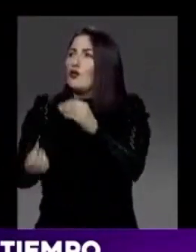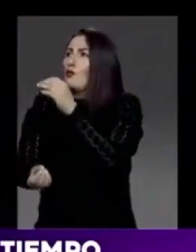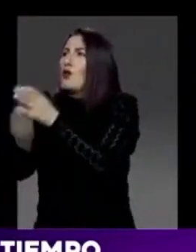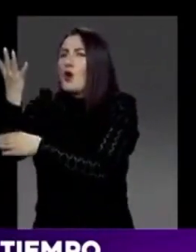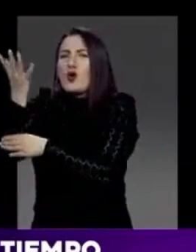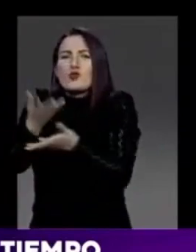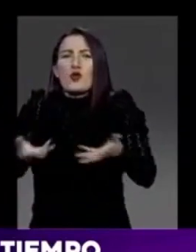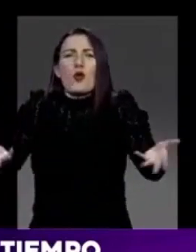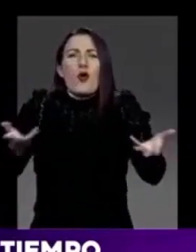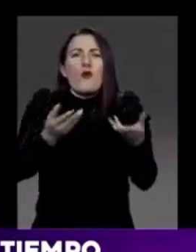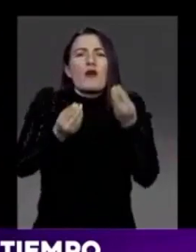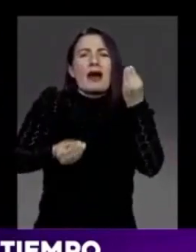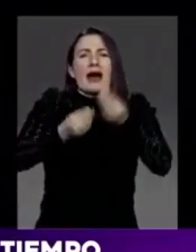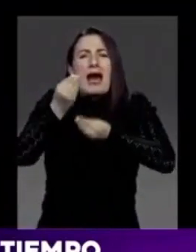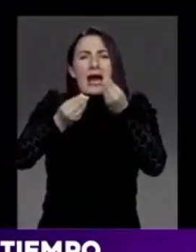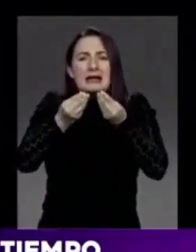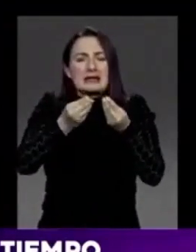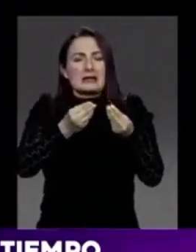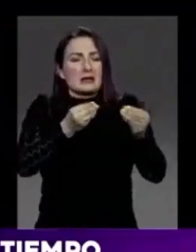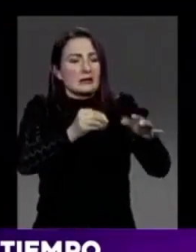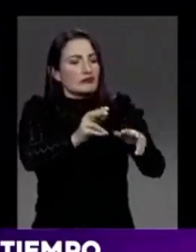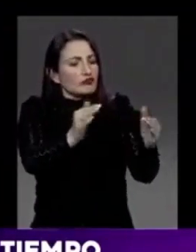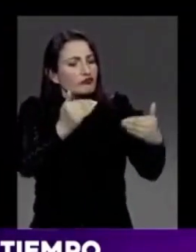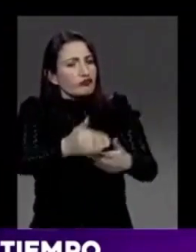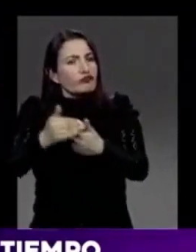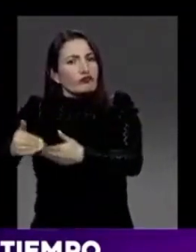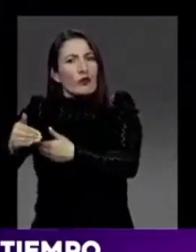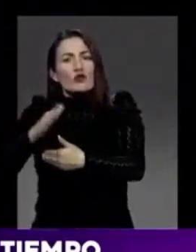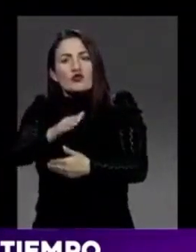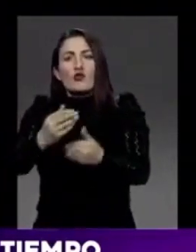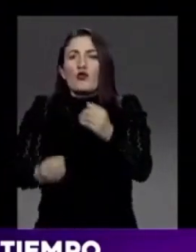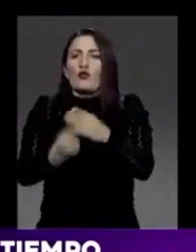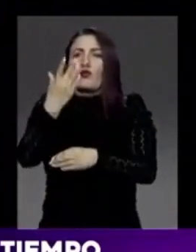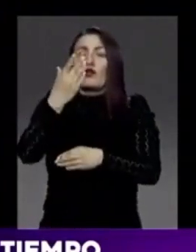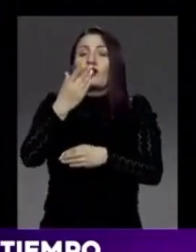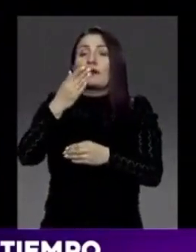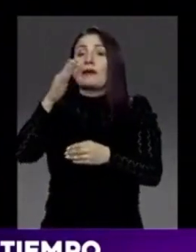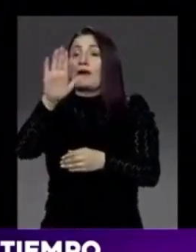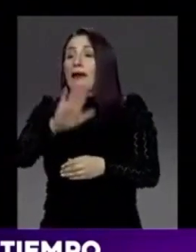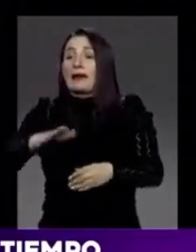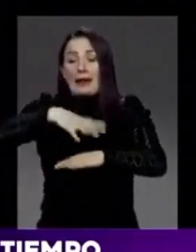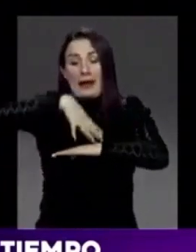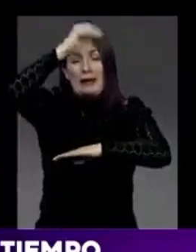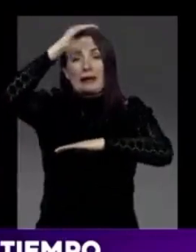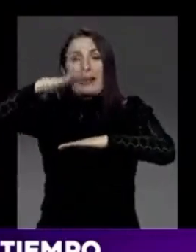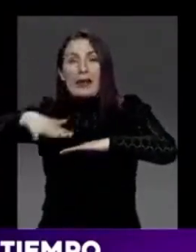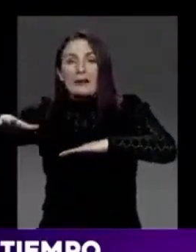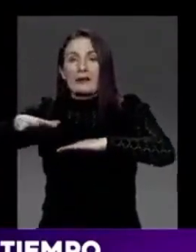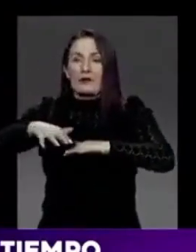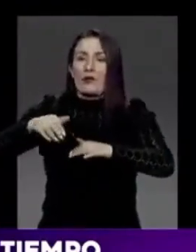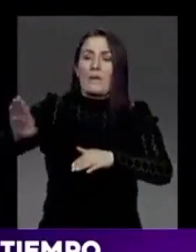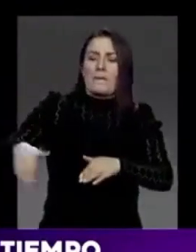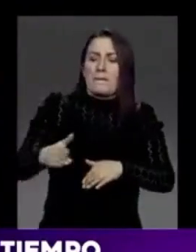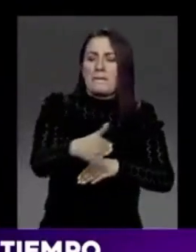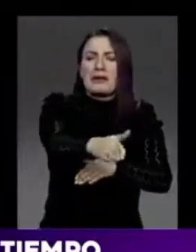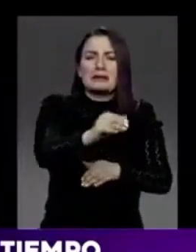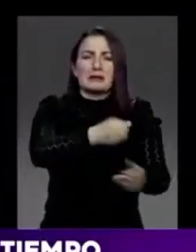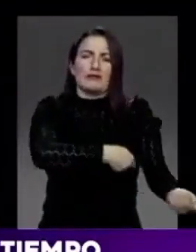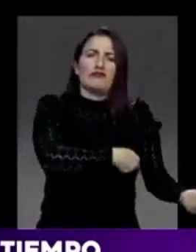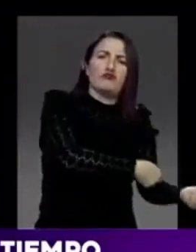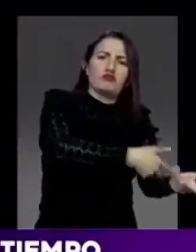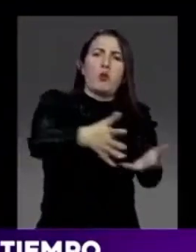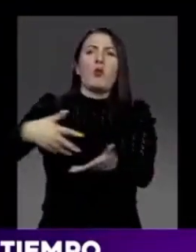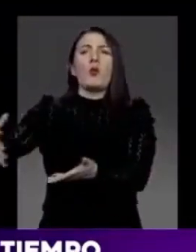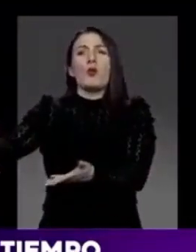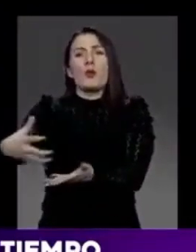de corta de corta cosecha todo por hacer allí si hablamos de la región atlántico todo lo que es el tema de pesca hay una cantidad de cosas